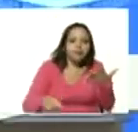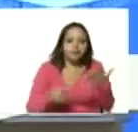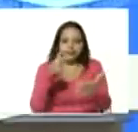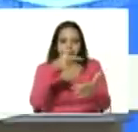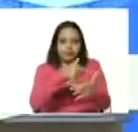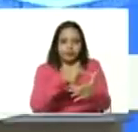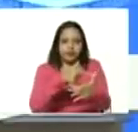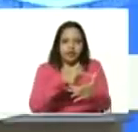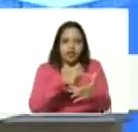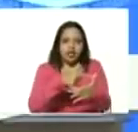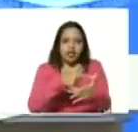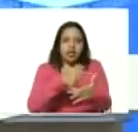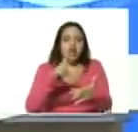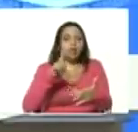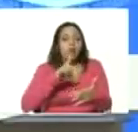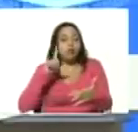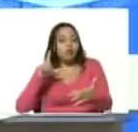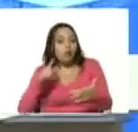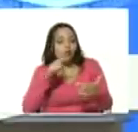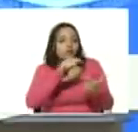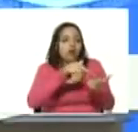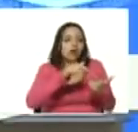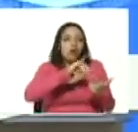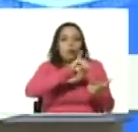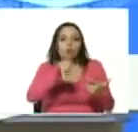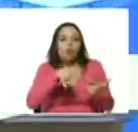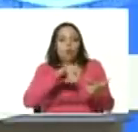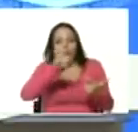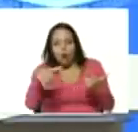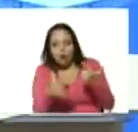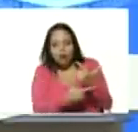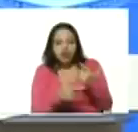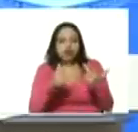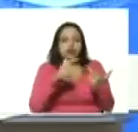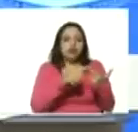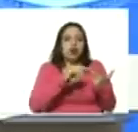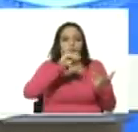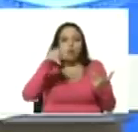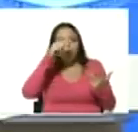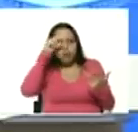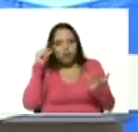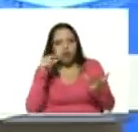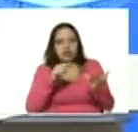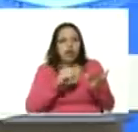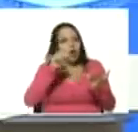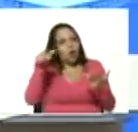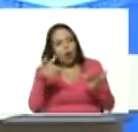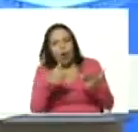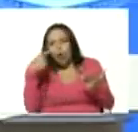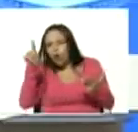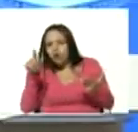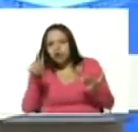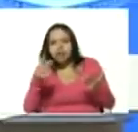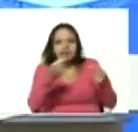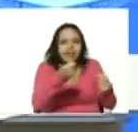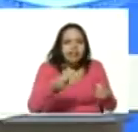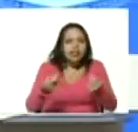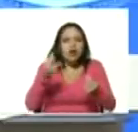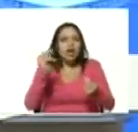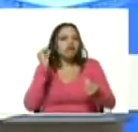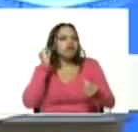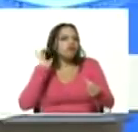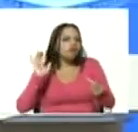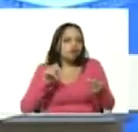Leopoldo López, Juan Guaidó, Julio Borges por otro lado, y algunas migajas que le caen a Manuel Rosales. Eso es lo que dice